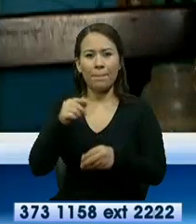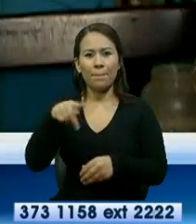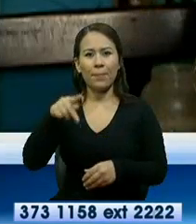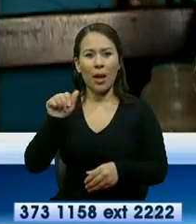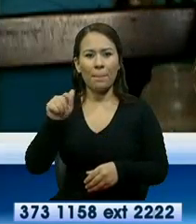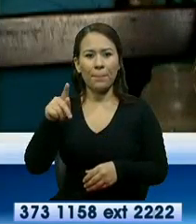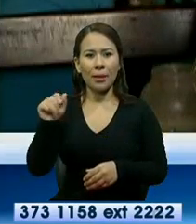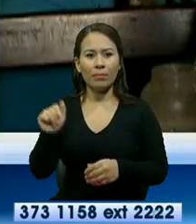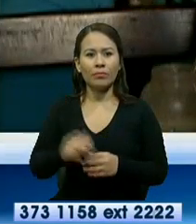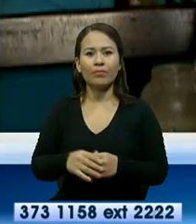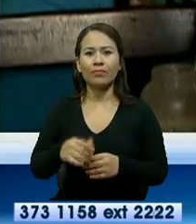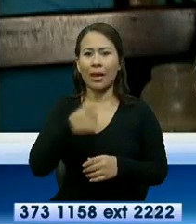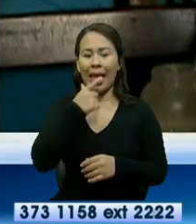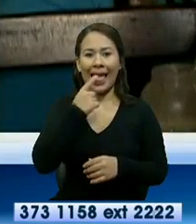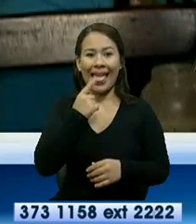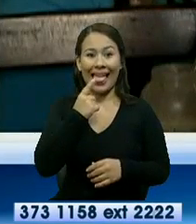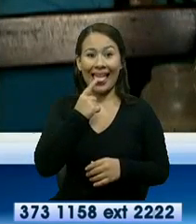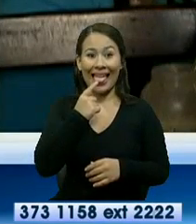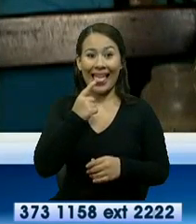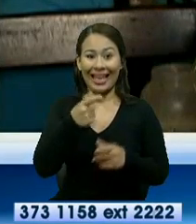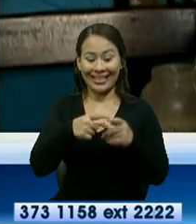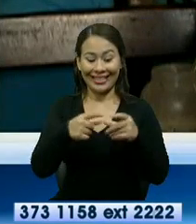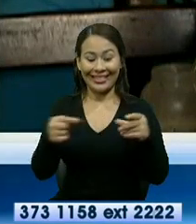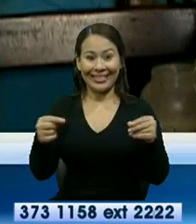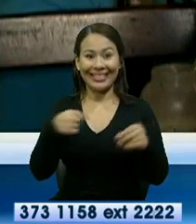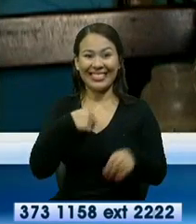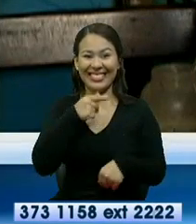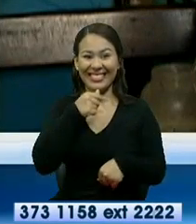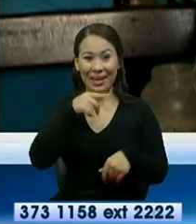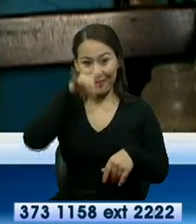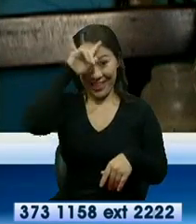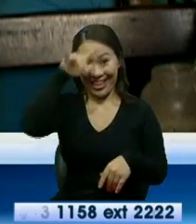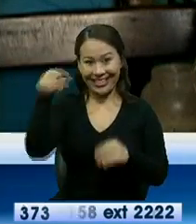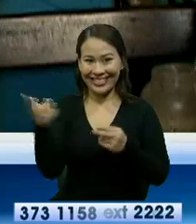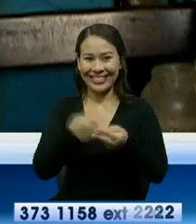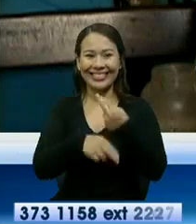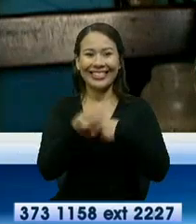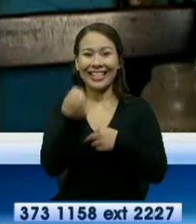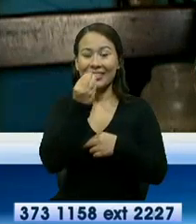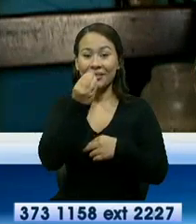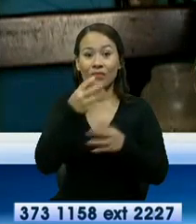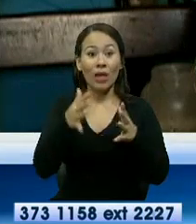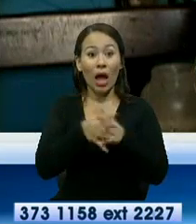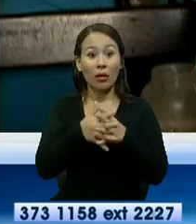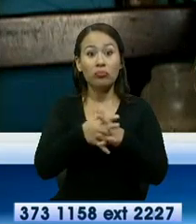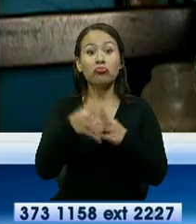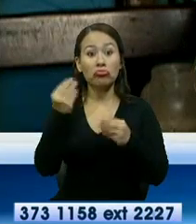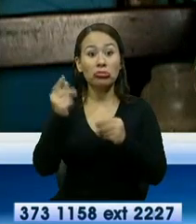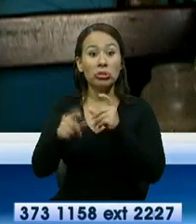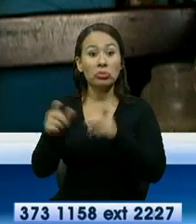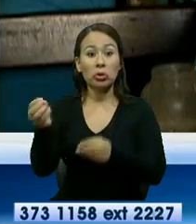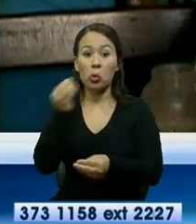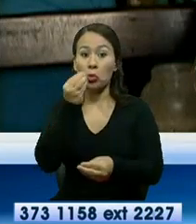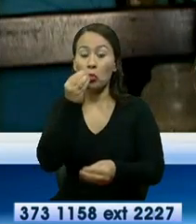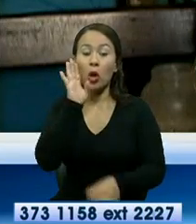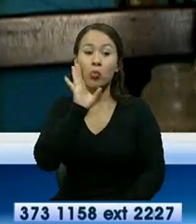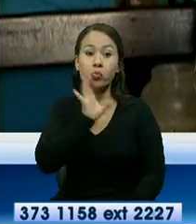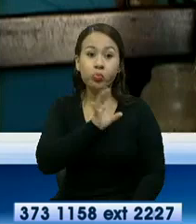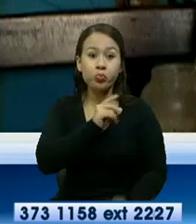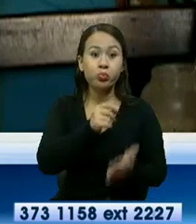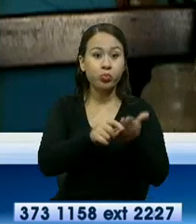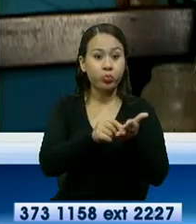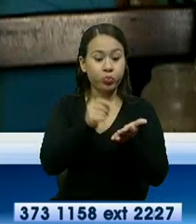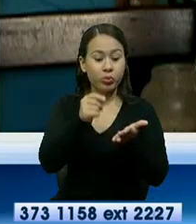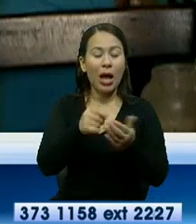tenemos la lengua la lengua con arrocito de res que les gusta muchísimo También tenemos los